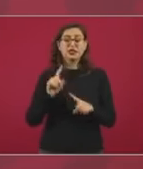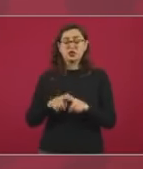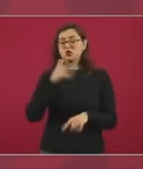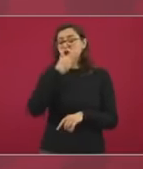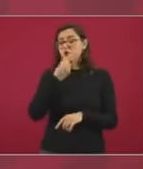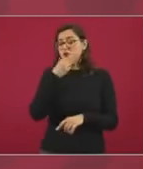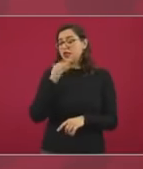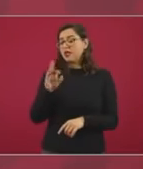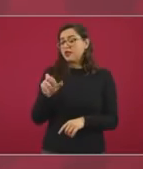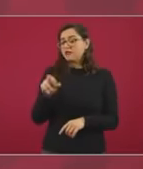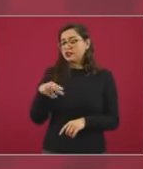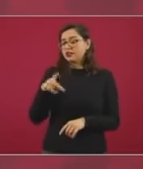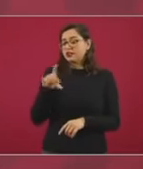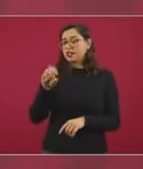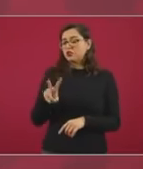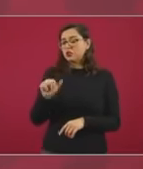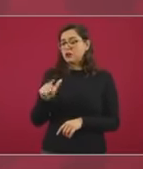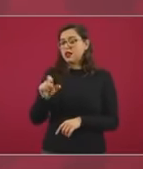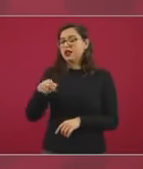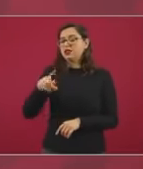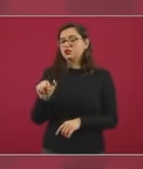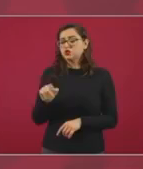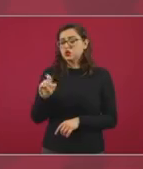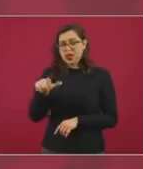Valenzuela, debe estar recibiendo de pensión